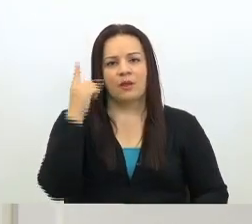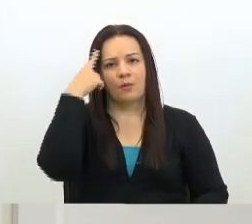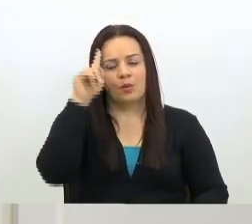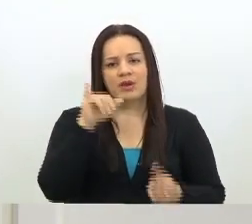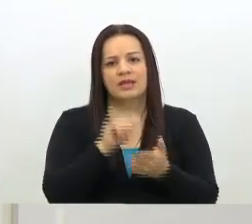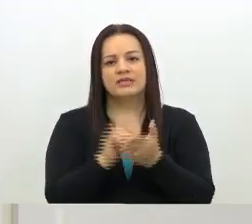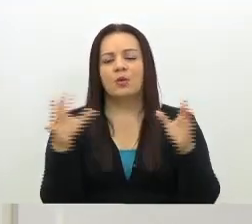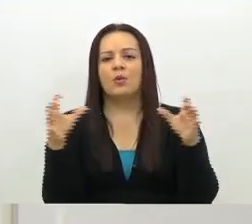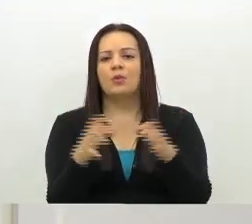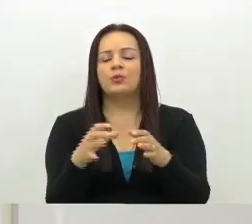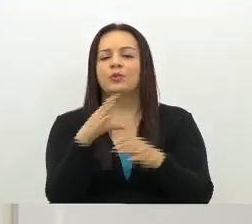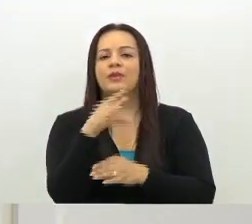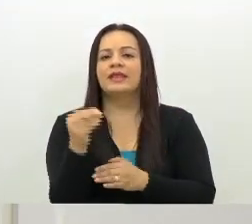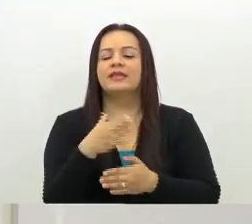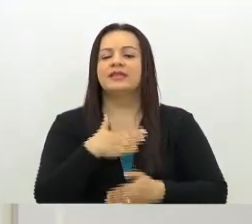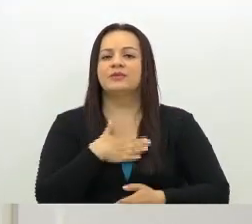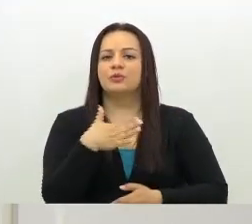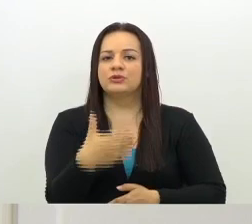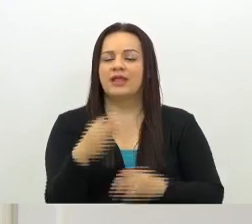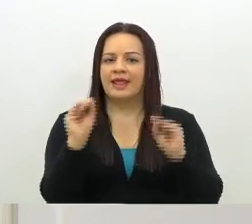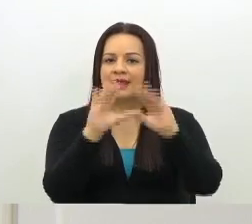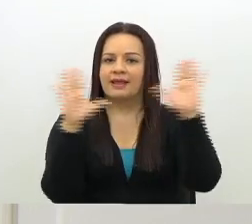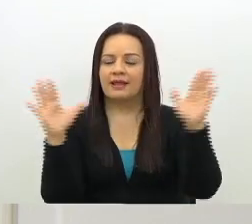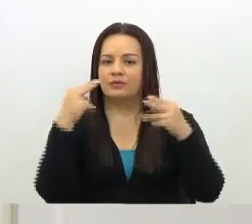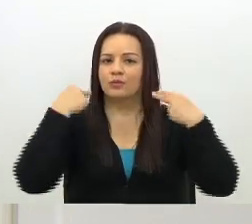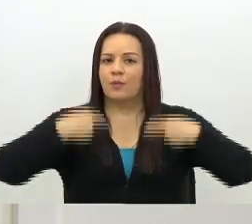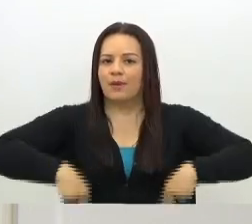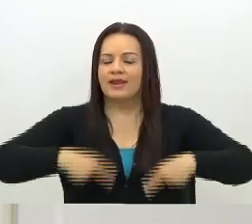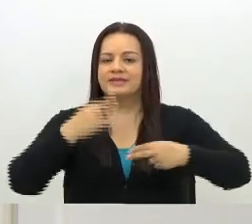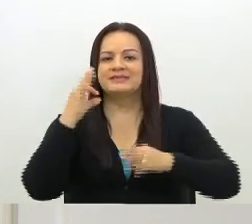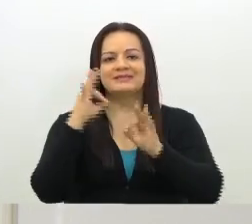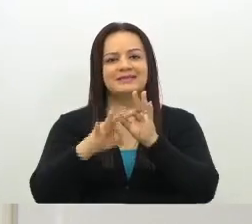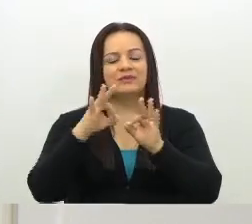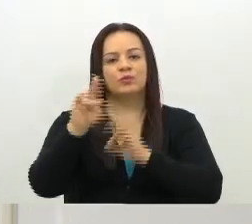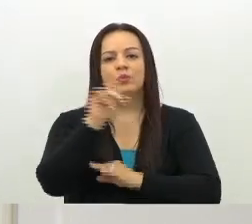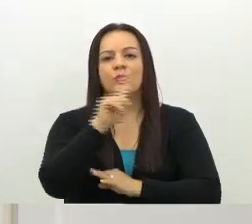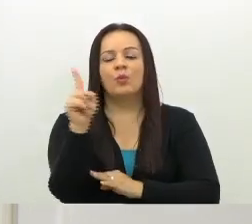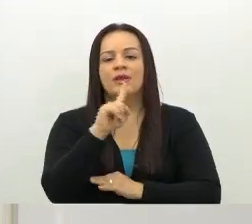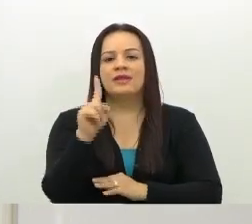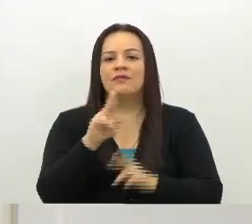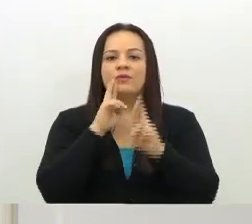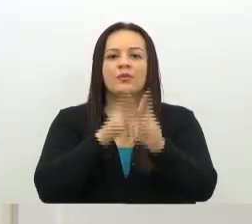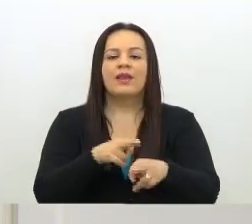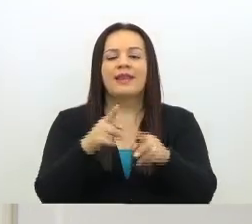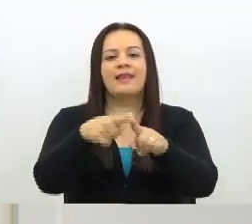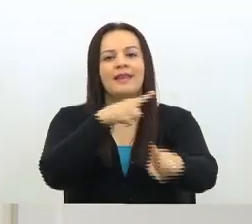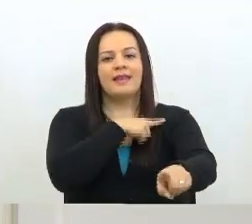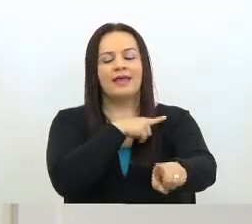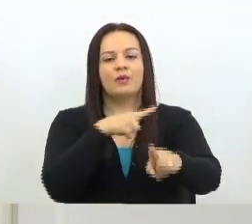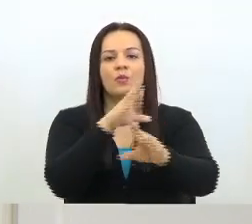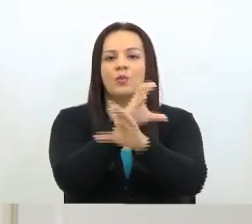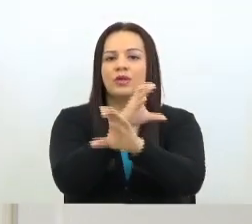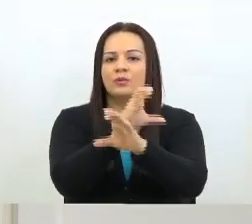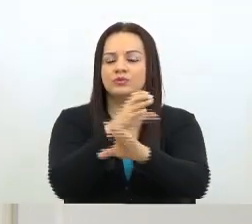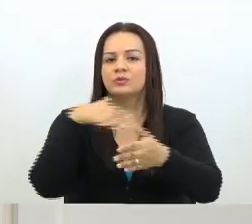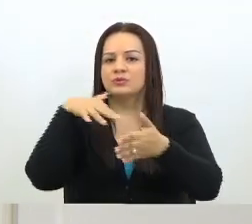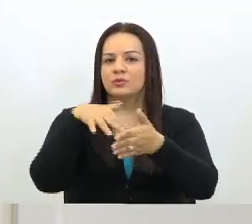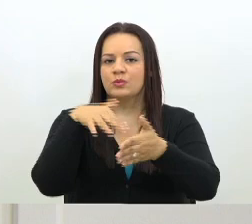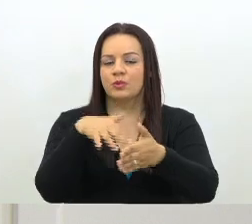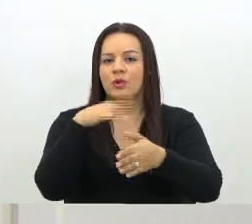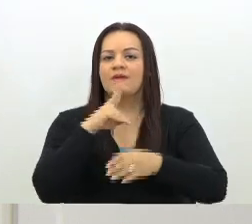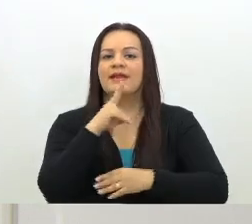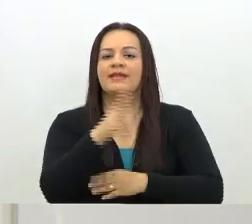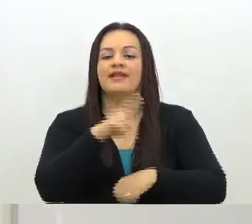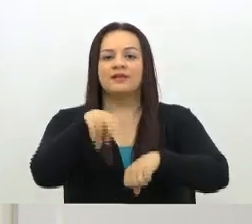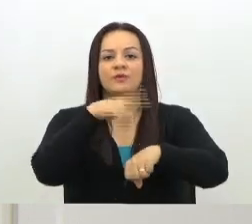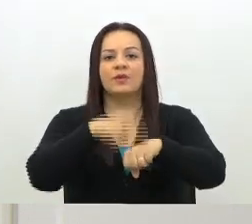de disposiciones claras, humanas y sencillas, que no son más que el resultado de un largo y cuidadoso estudio de la realidad nacional